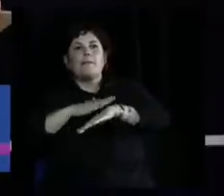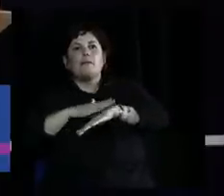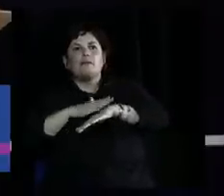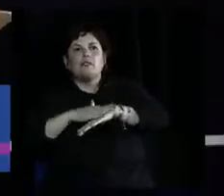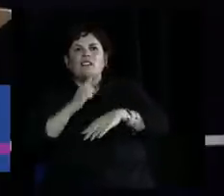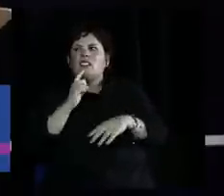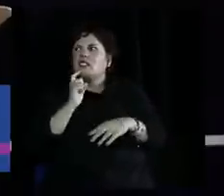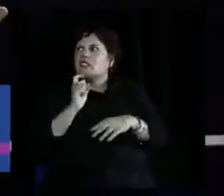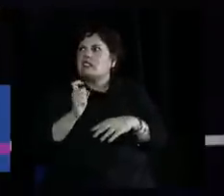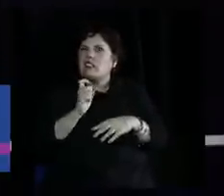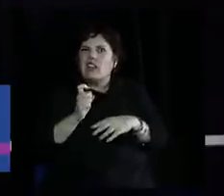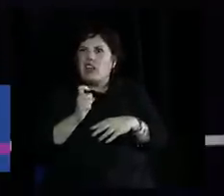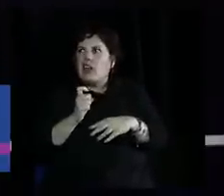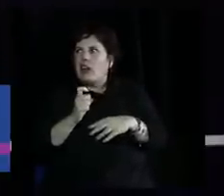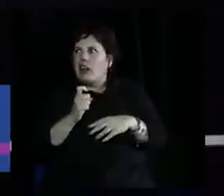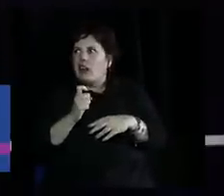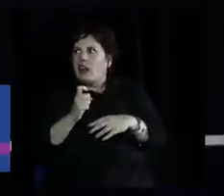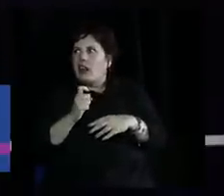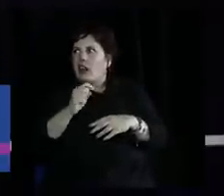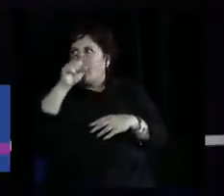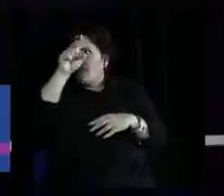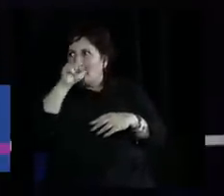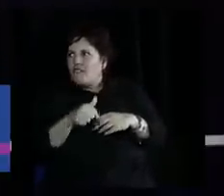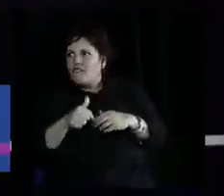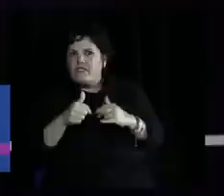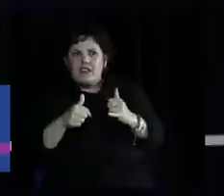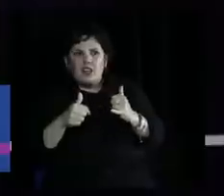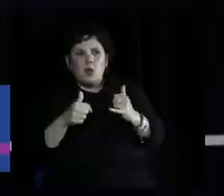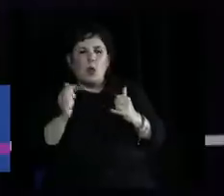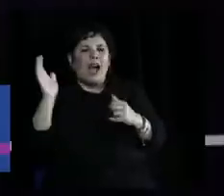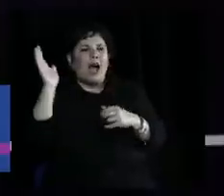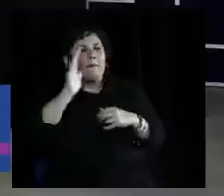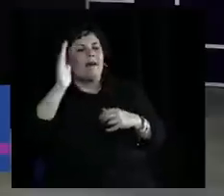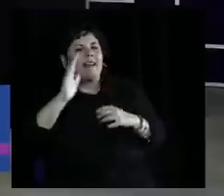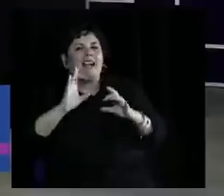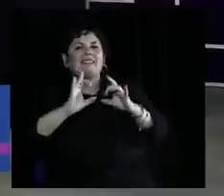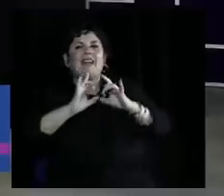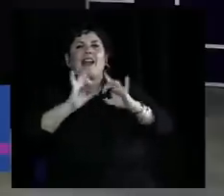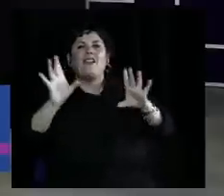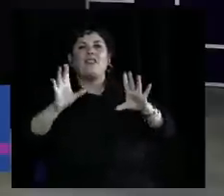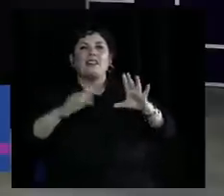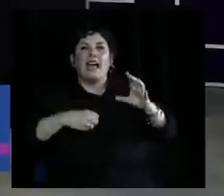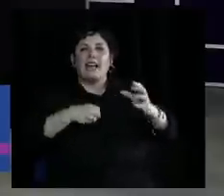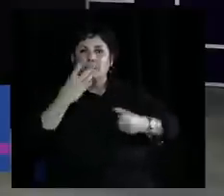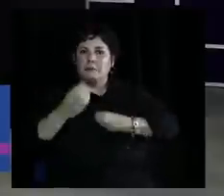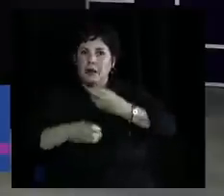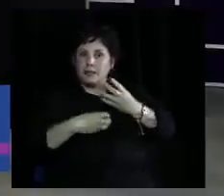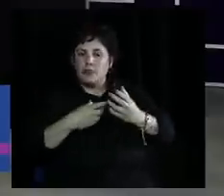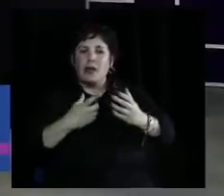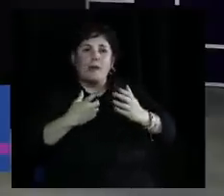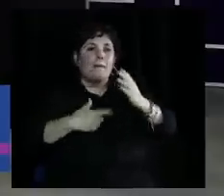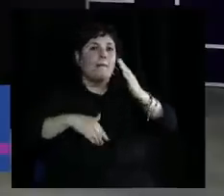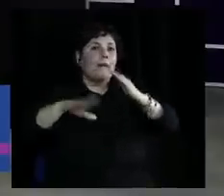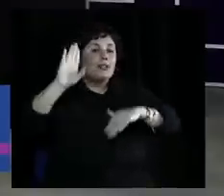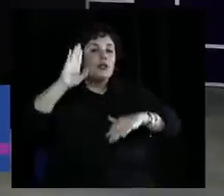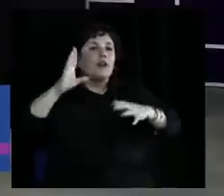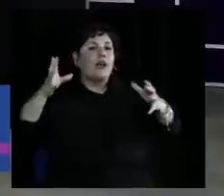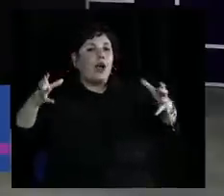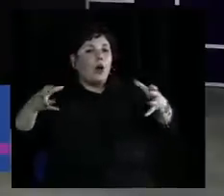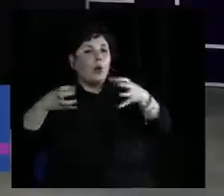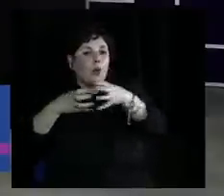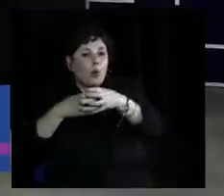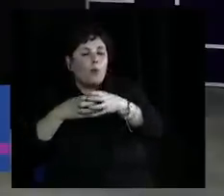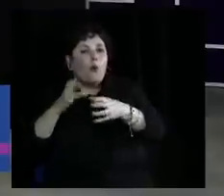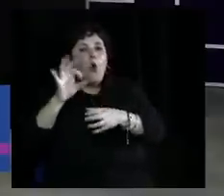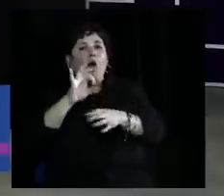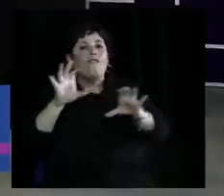quiénes fueron los que, de dónde se originó esta amenaza a la libertad de expresión, vemos que la mayoría son organismos o